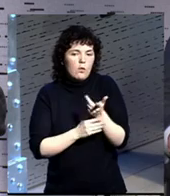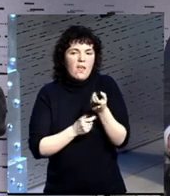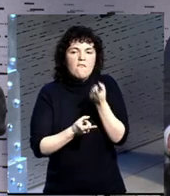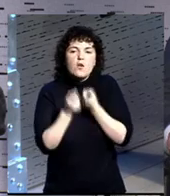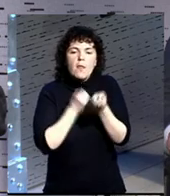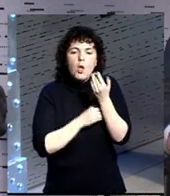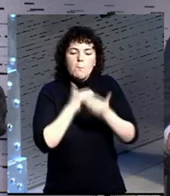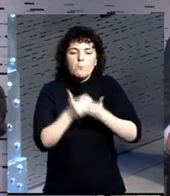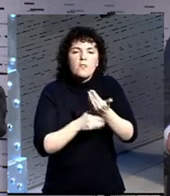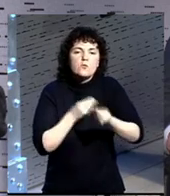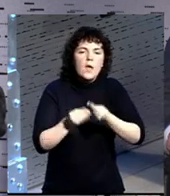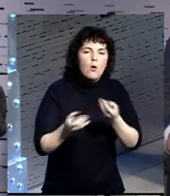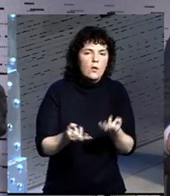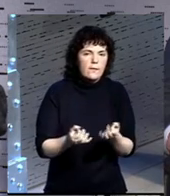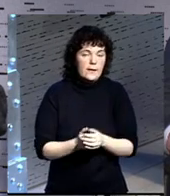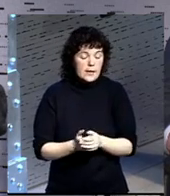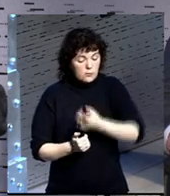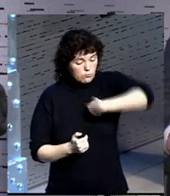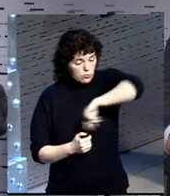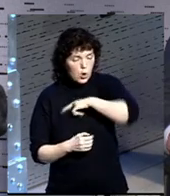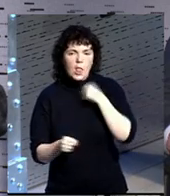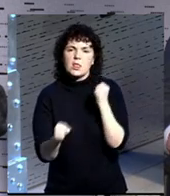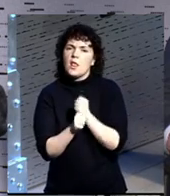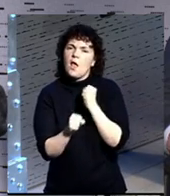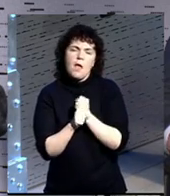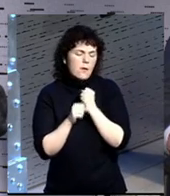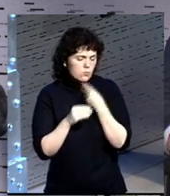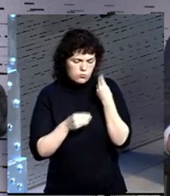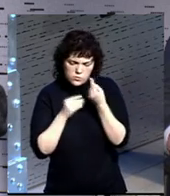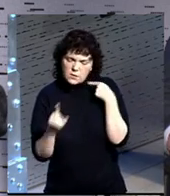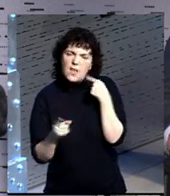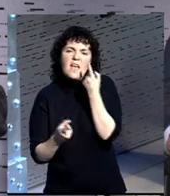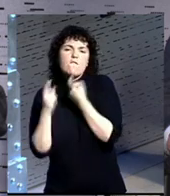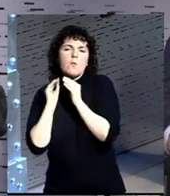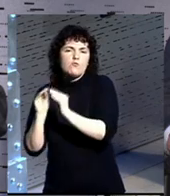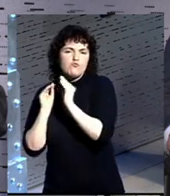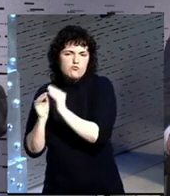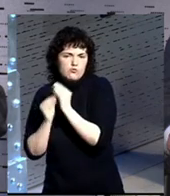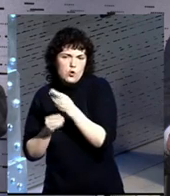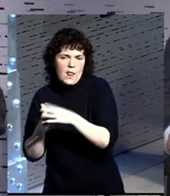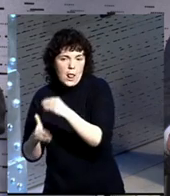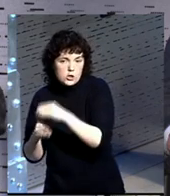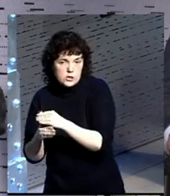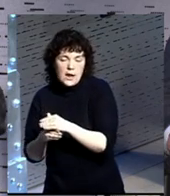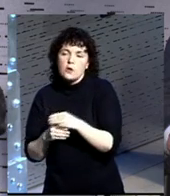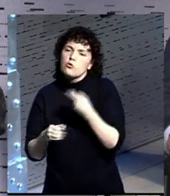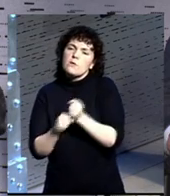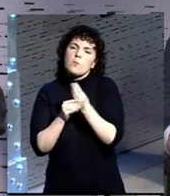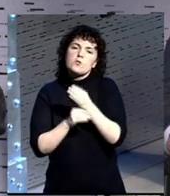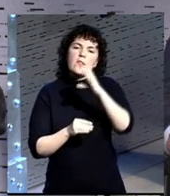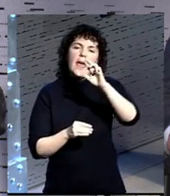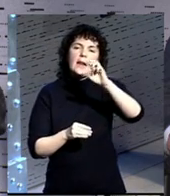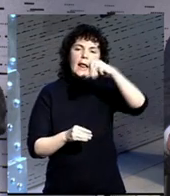información. Nosotros, evidentemente, trabajamos muchísimo la información de los clientes, trabajamos mucho el CRM, nuestro